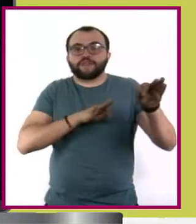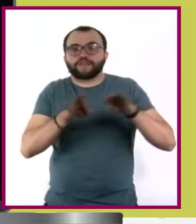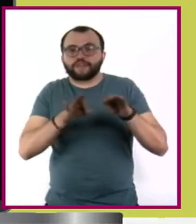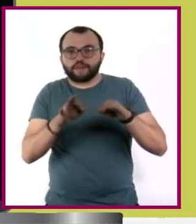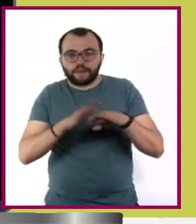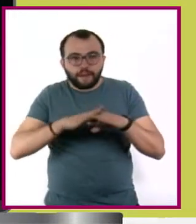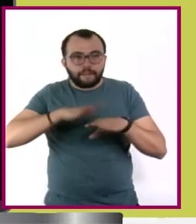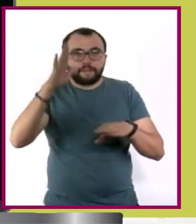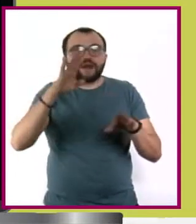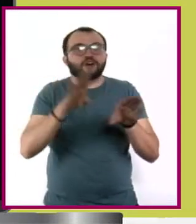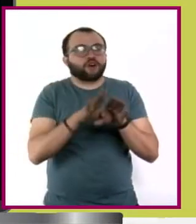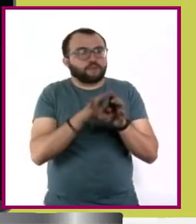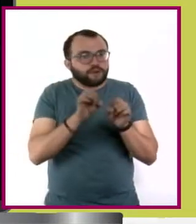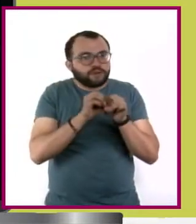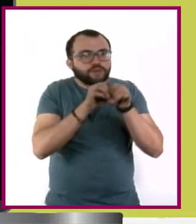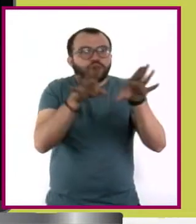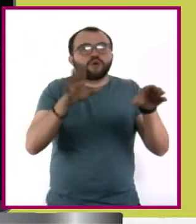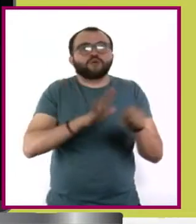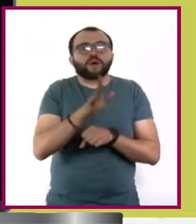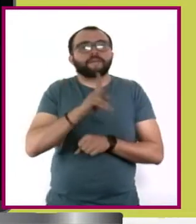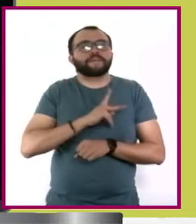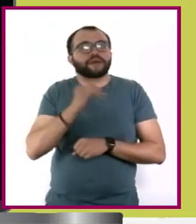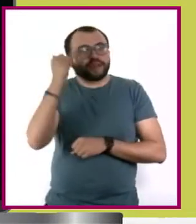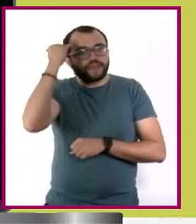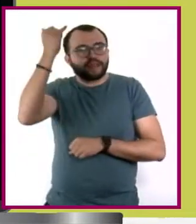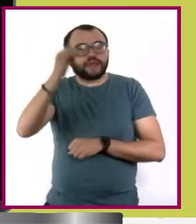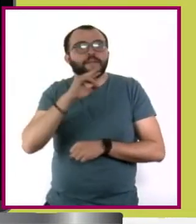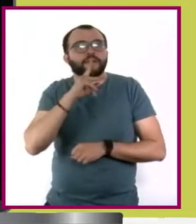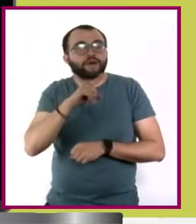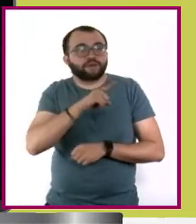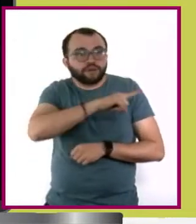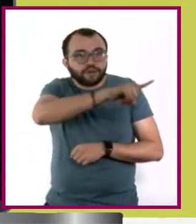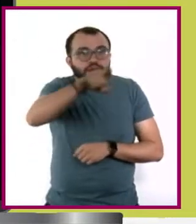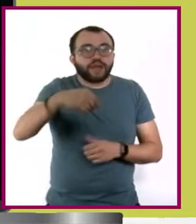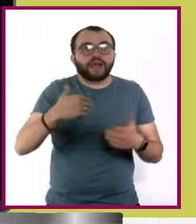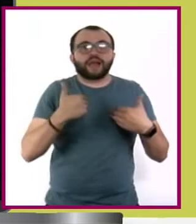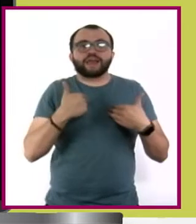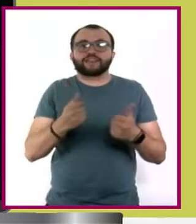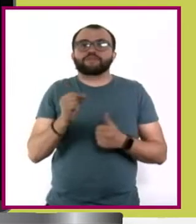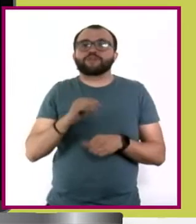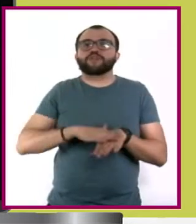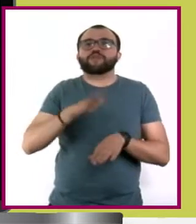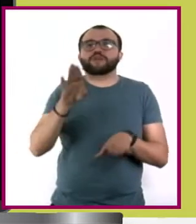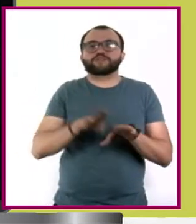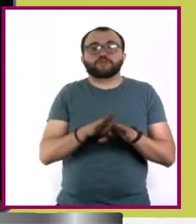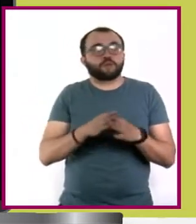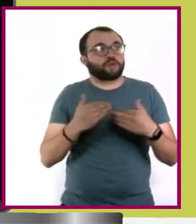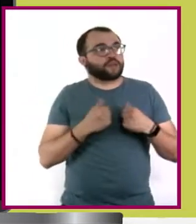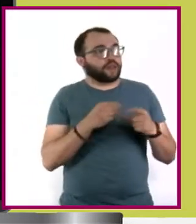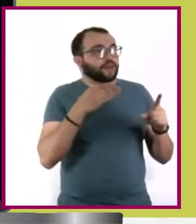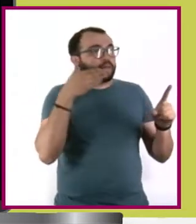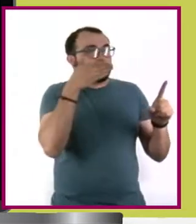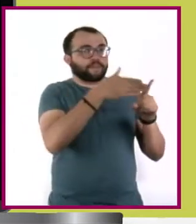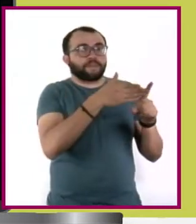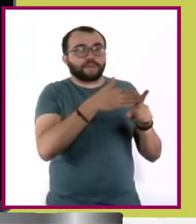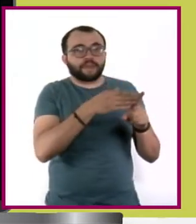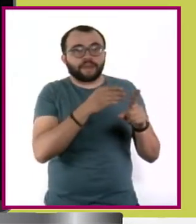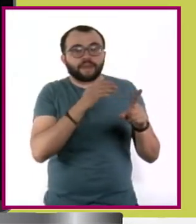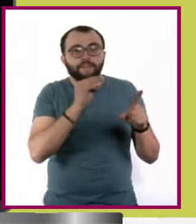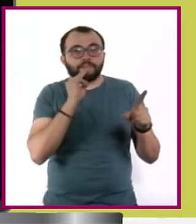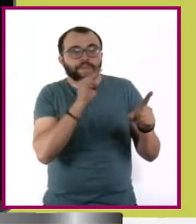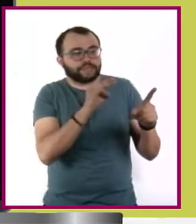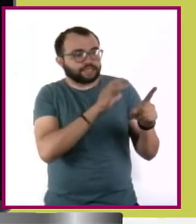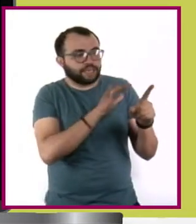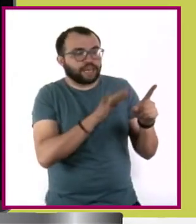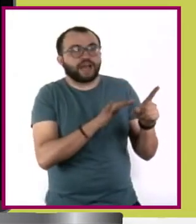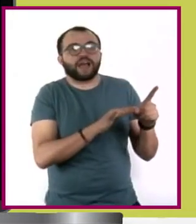a transmitir mejor nuestras ideas y a entender la esencia de un mensaje. Finalmente,